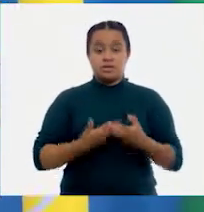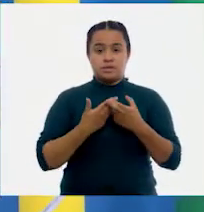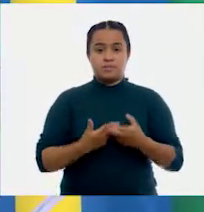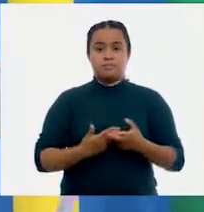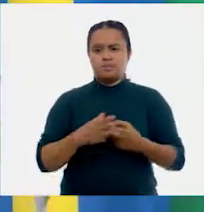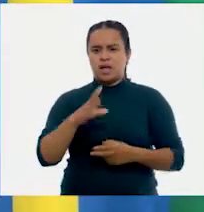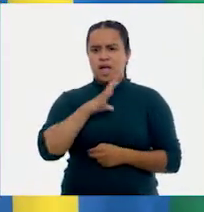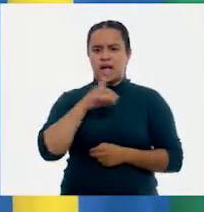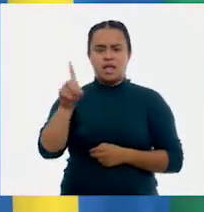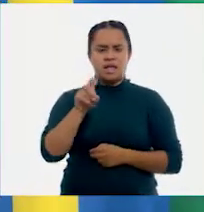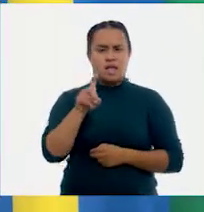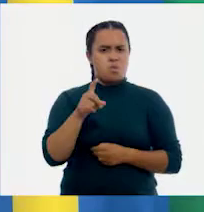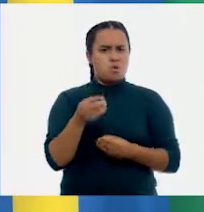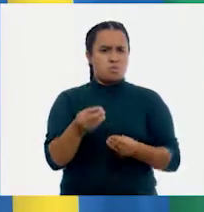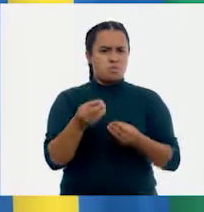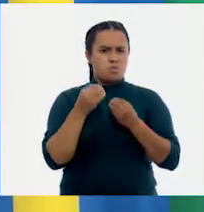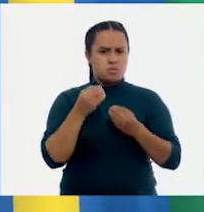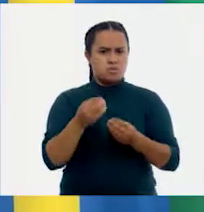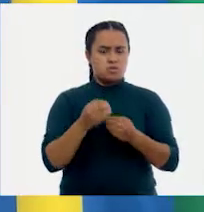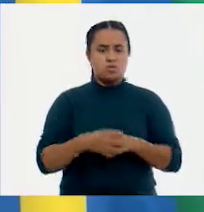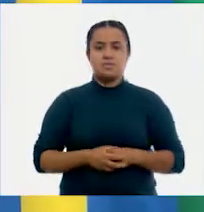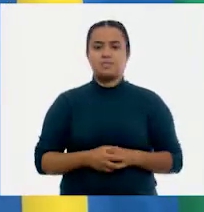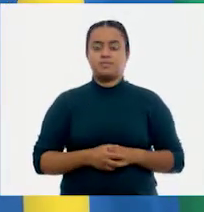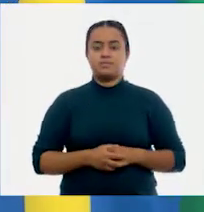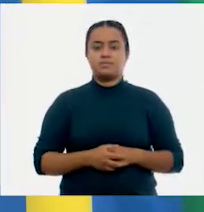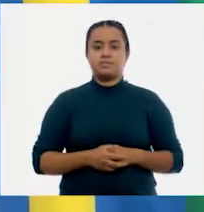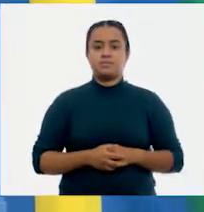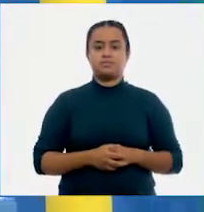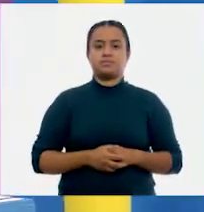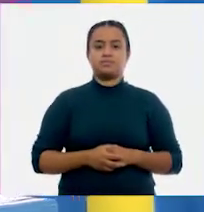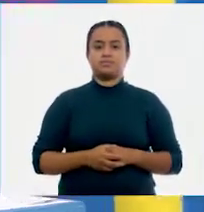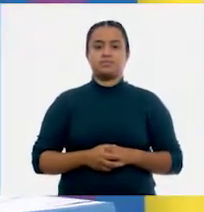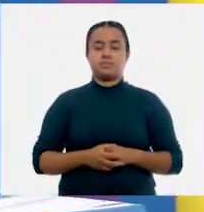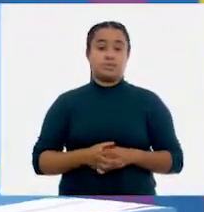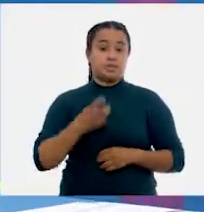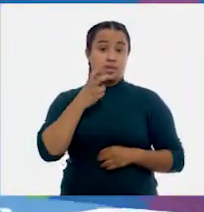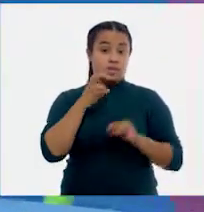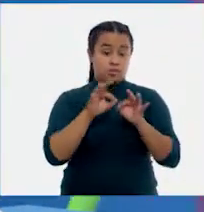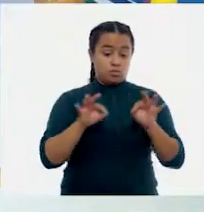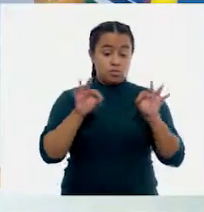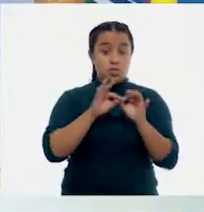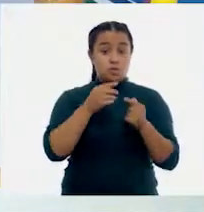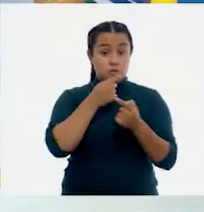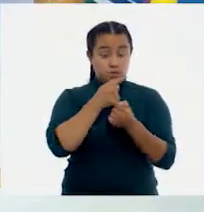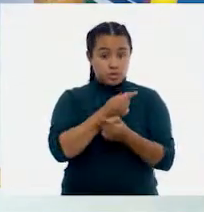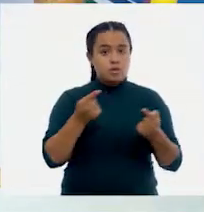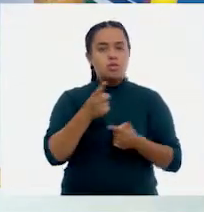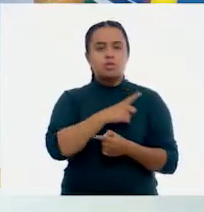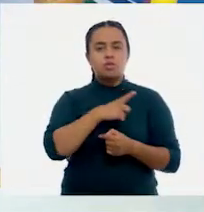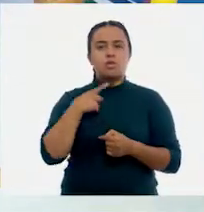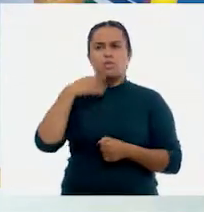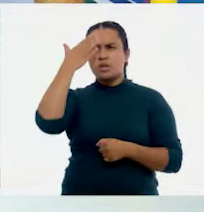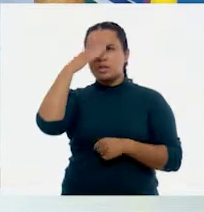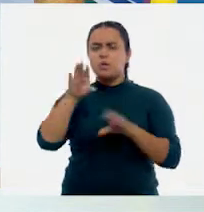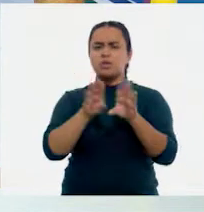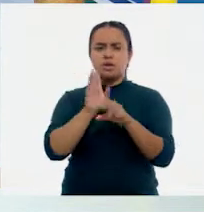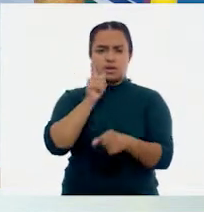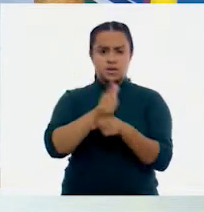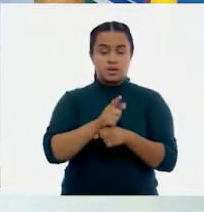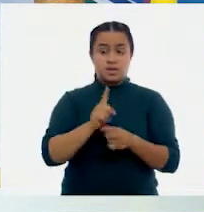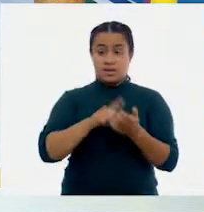mucha agua lo que es este ecosistema, lo cual es importante que los niños allá en casa reconozcan. La